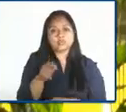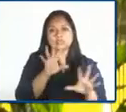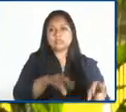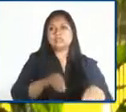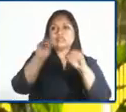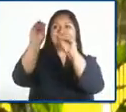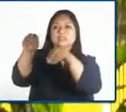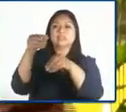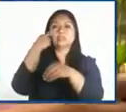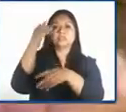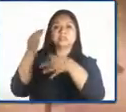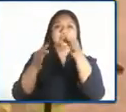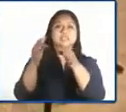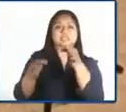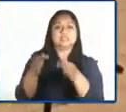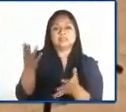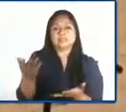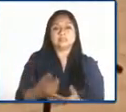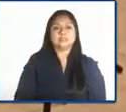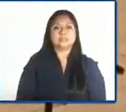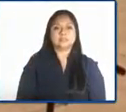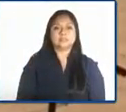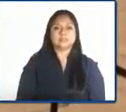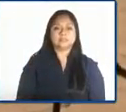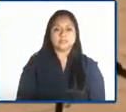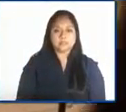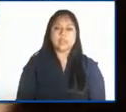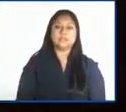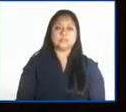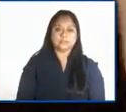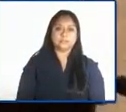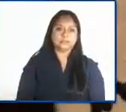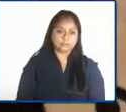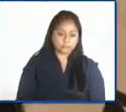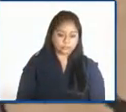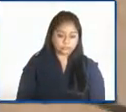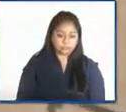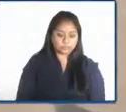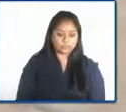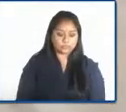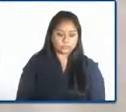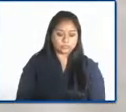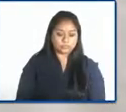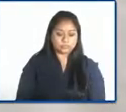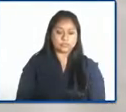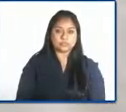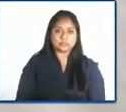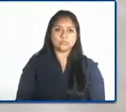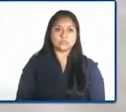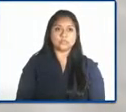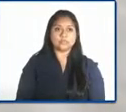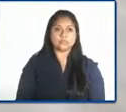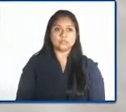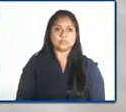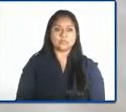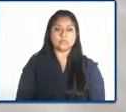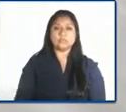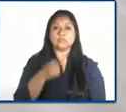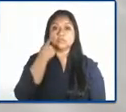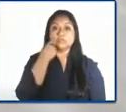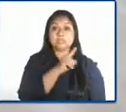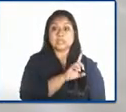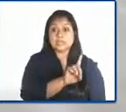menores? Sí, muchas gracias. Con relación a la pregunta, déjeme informarle de que cada una de